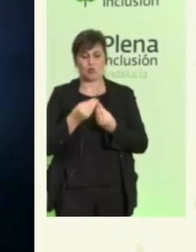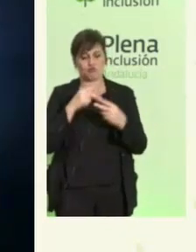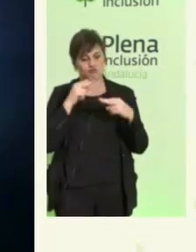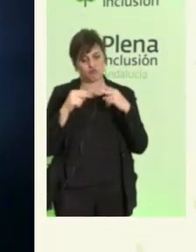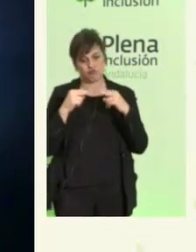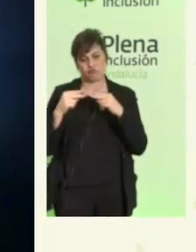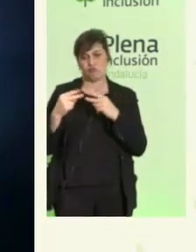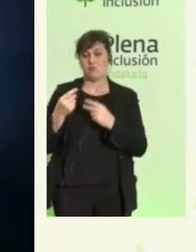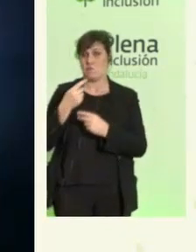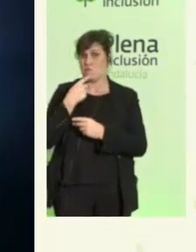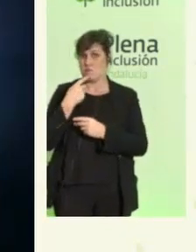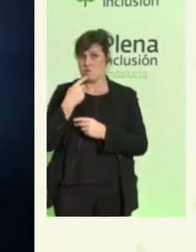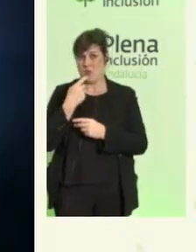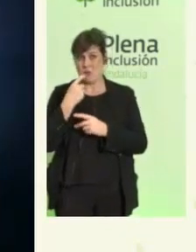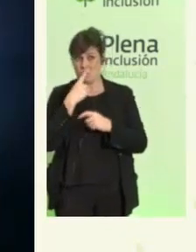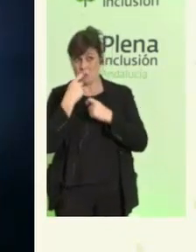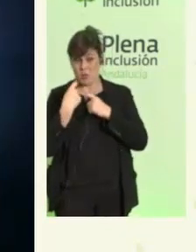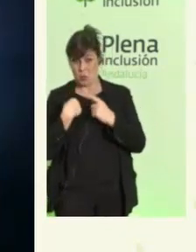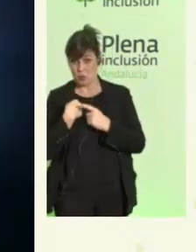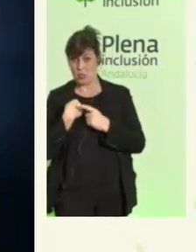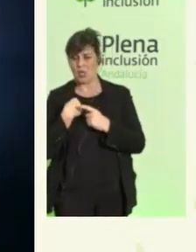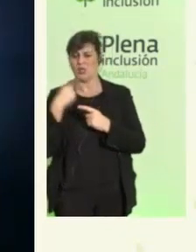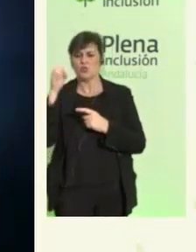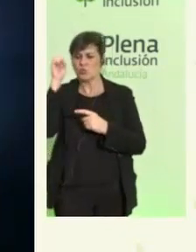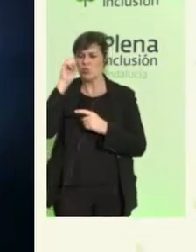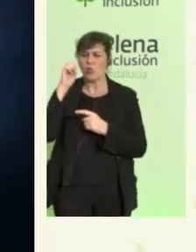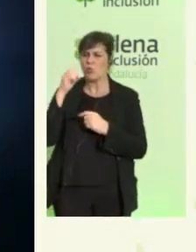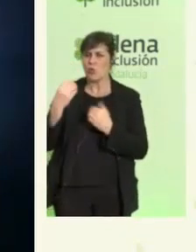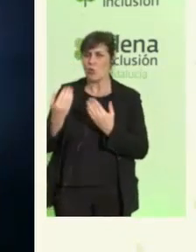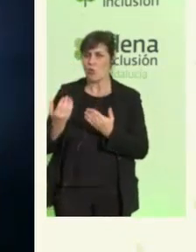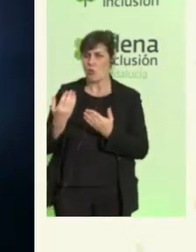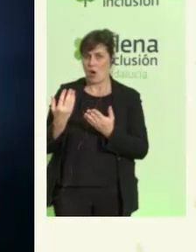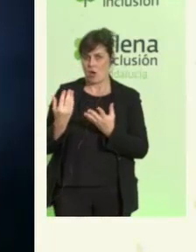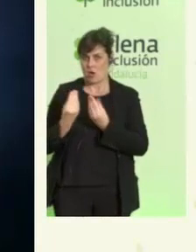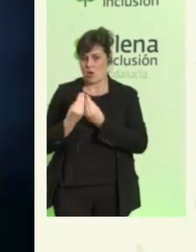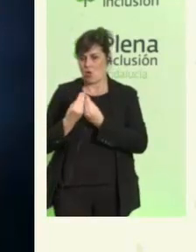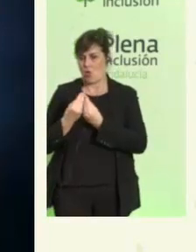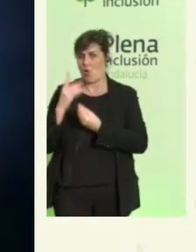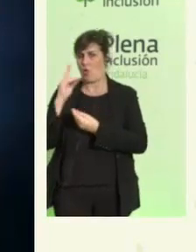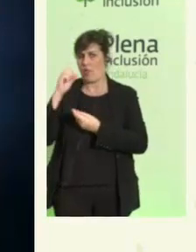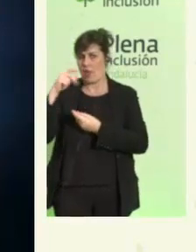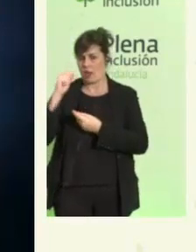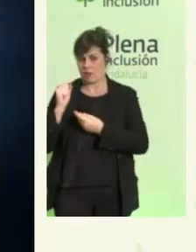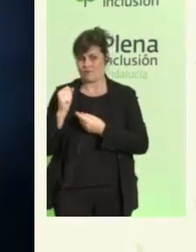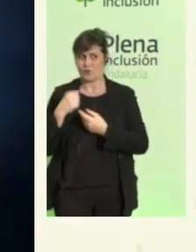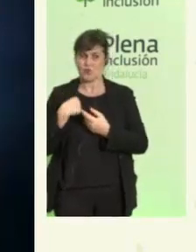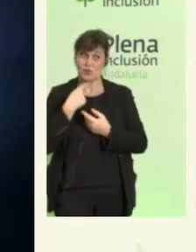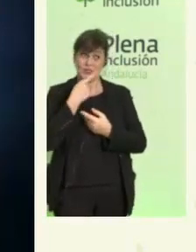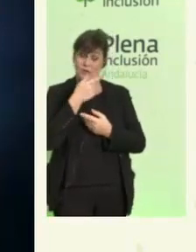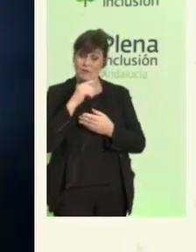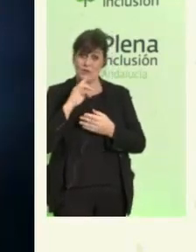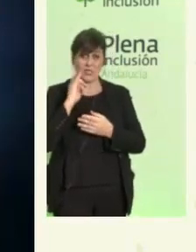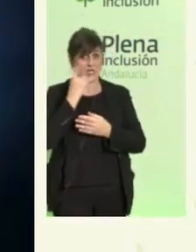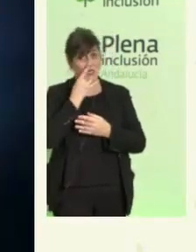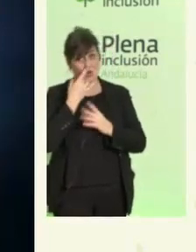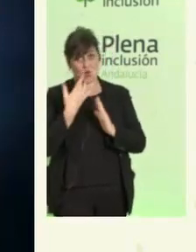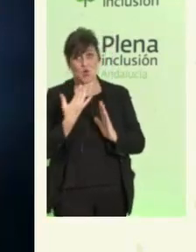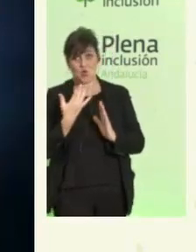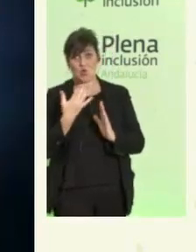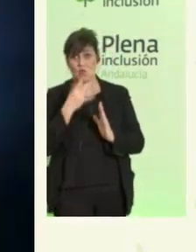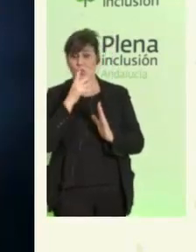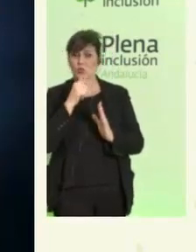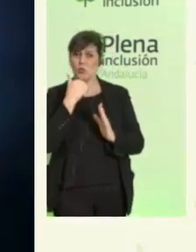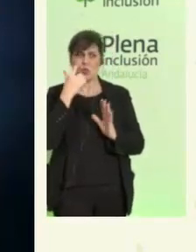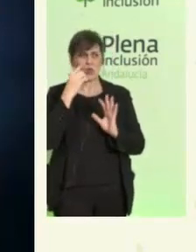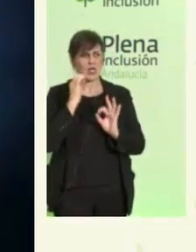Y me dijo que me preguntó qué es lo que yo opinaba. Y yo le di mi opinión, yo creí que estaba cometiendo un error, que estaba asumiendo un riesgo muy